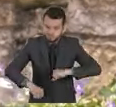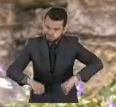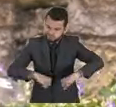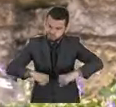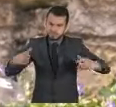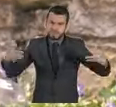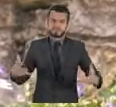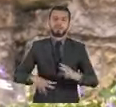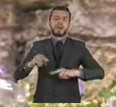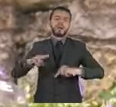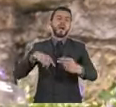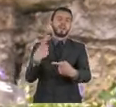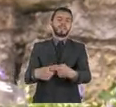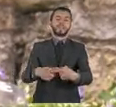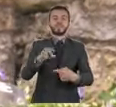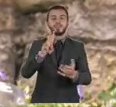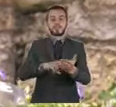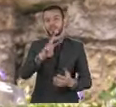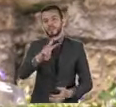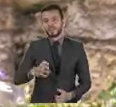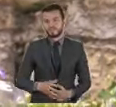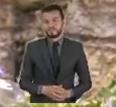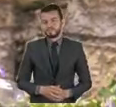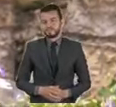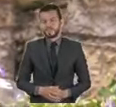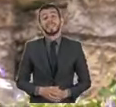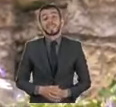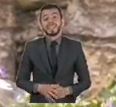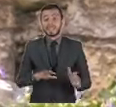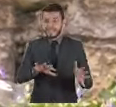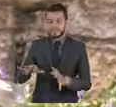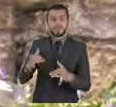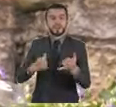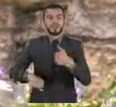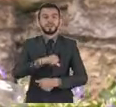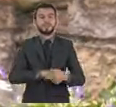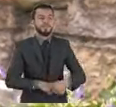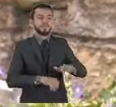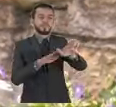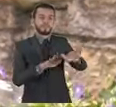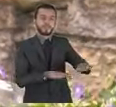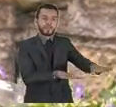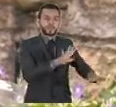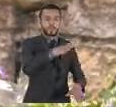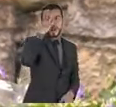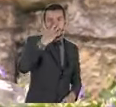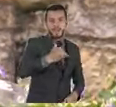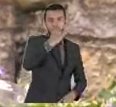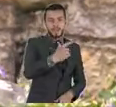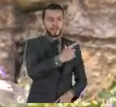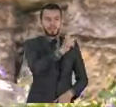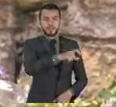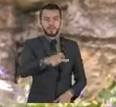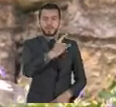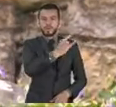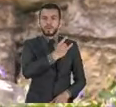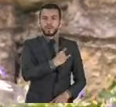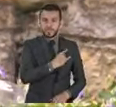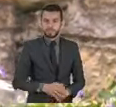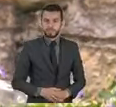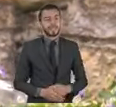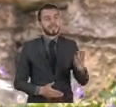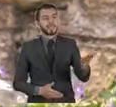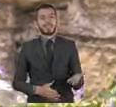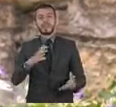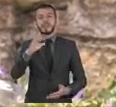y de largo plazo. Por eso queremos también dar paso a las intervenciones de los representantes de la academia. Tenemos la presencia de Carlos